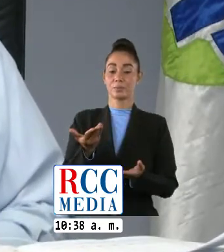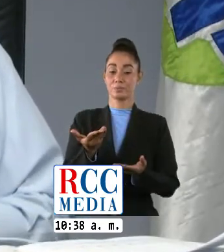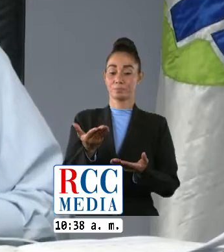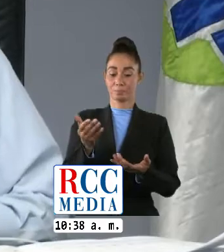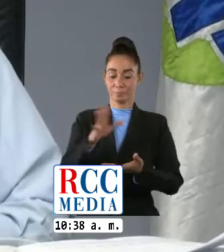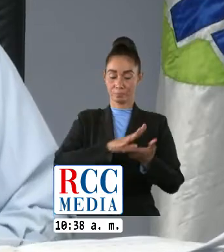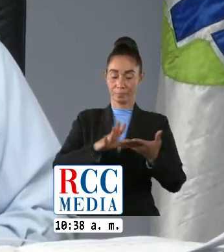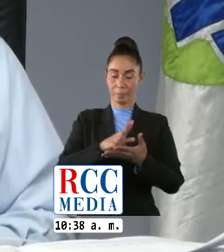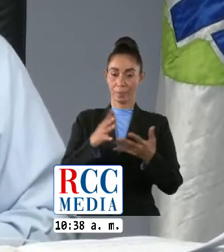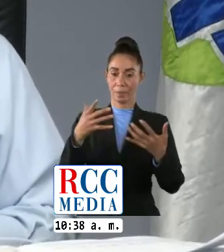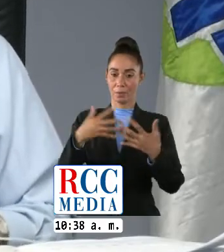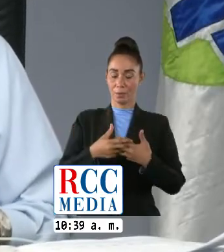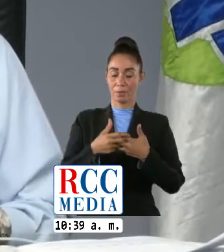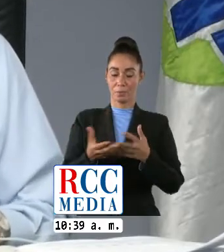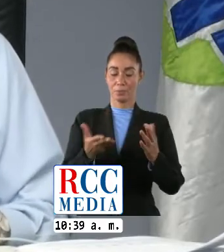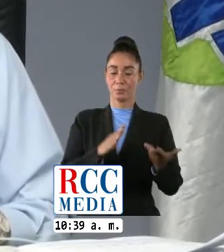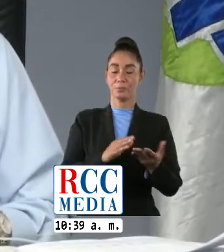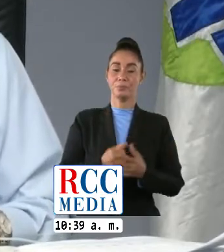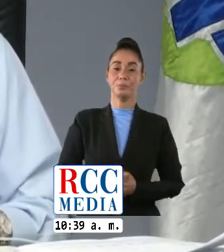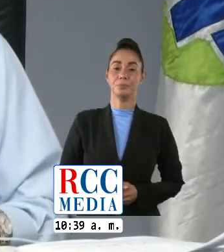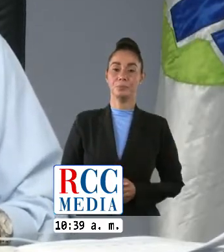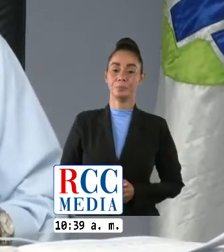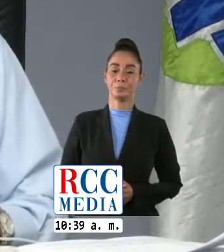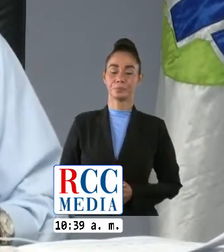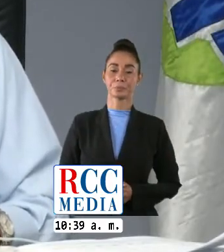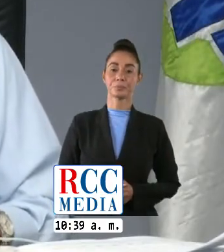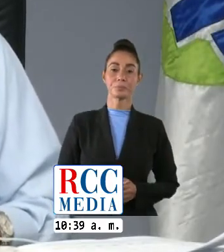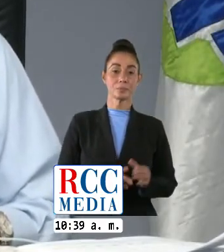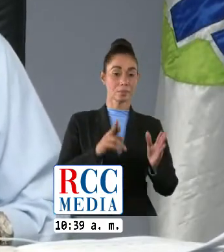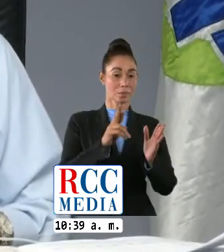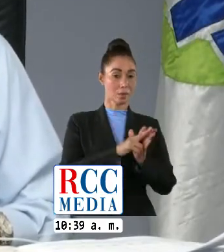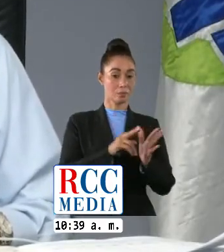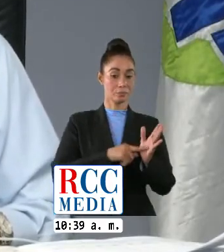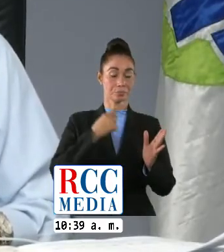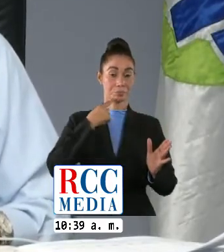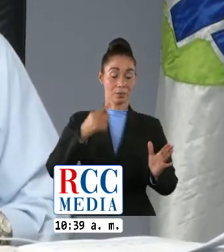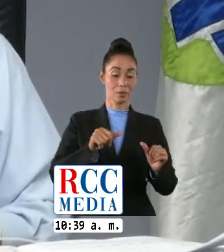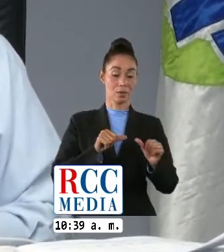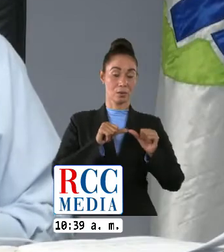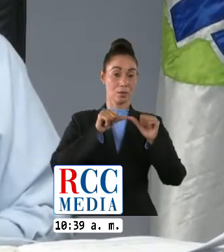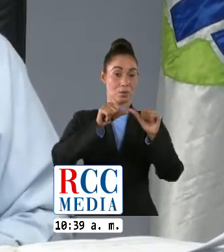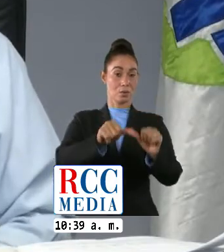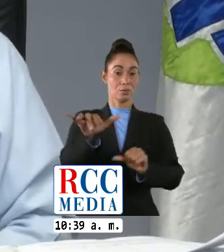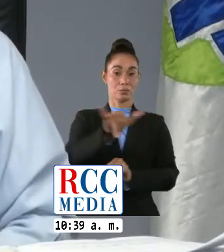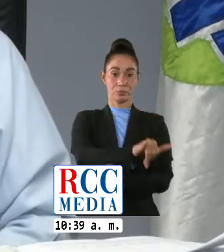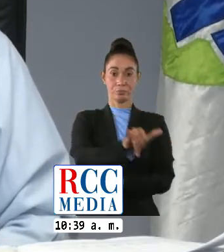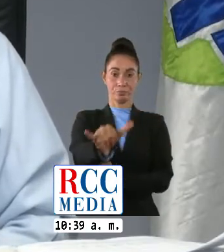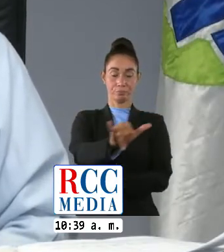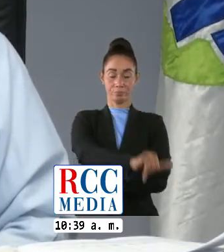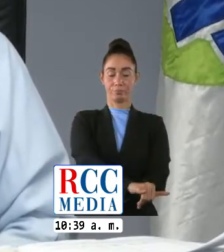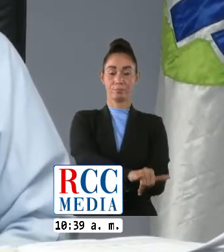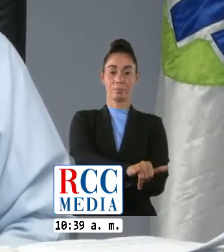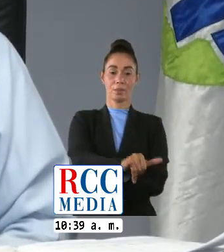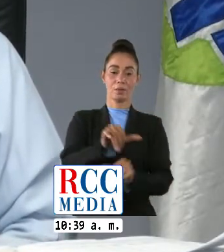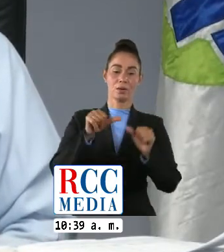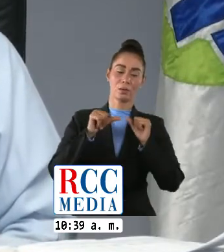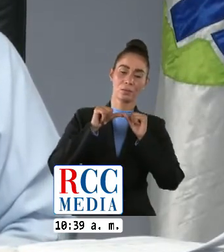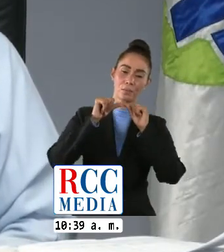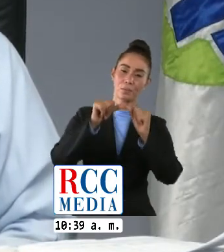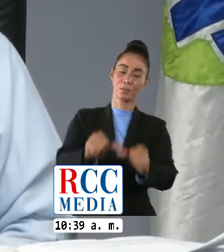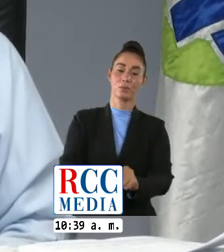En torno a las recomendaciones continúan siendo estrictamente las mismas.